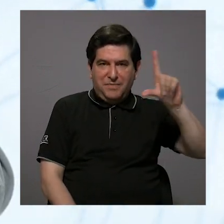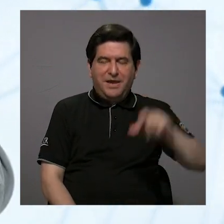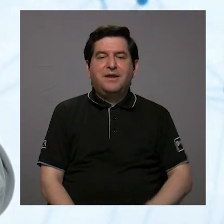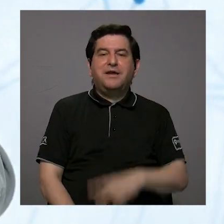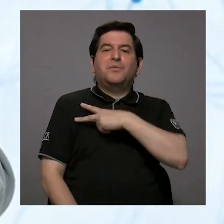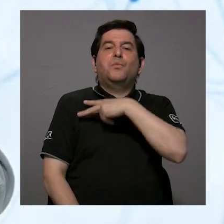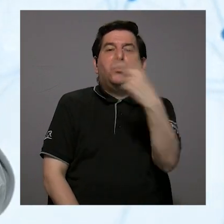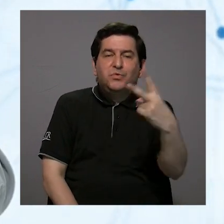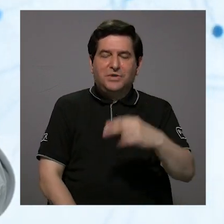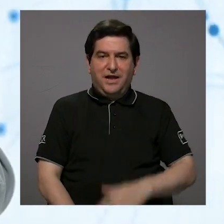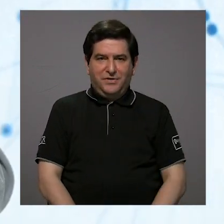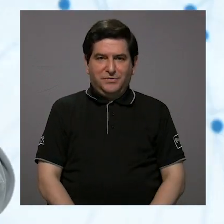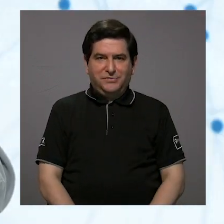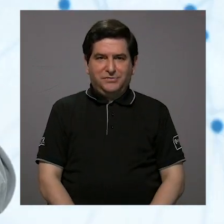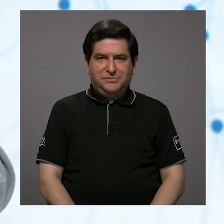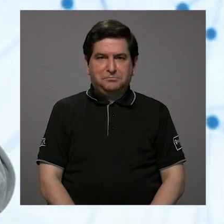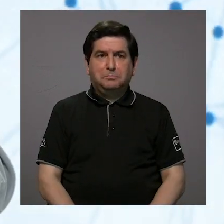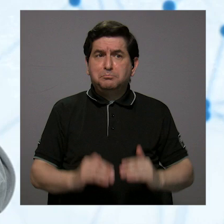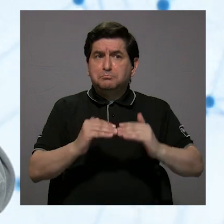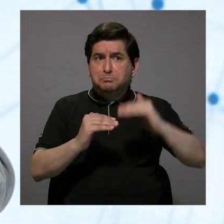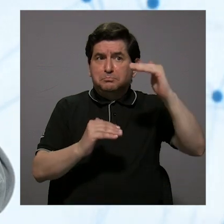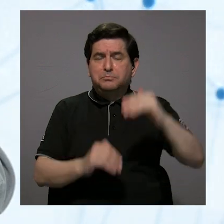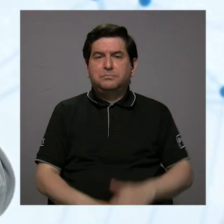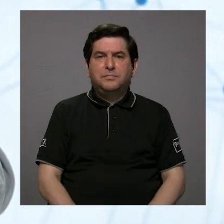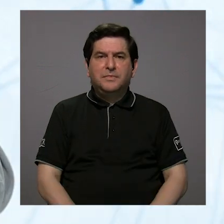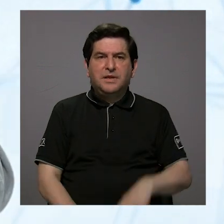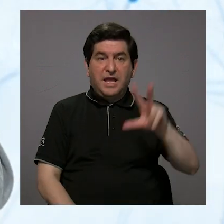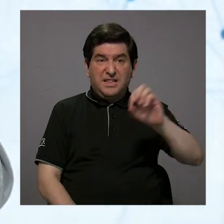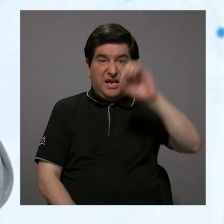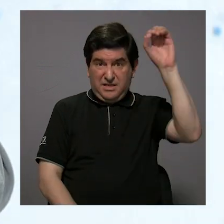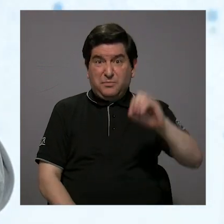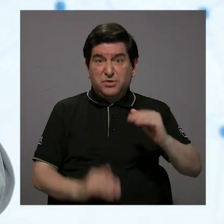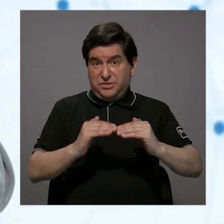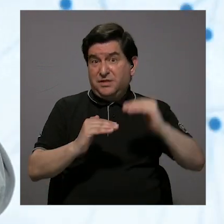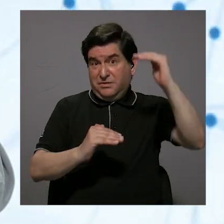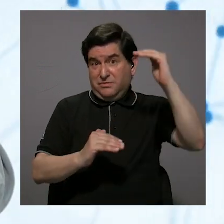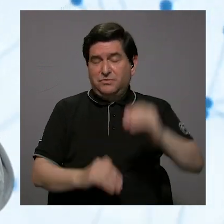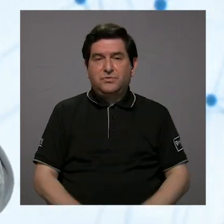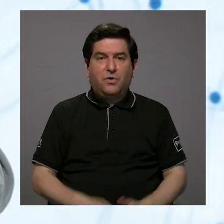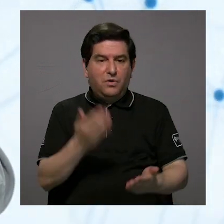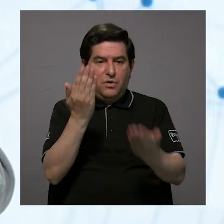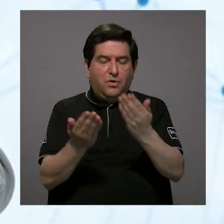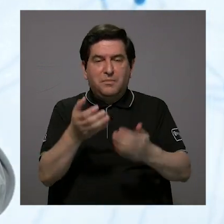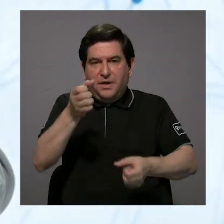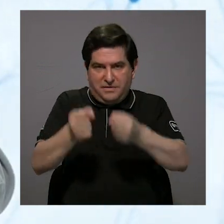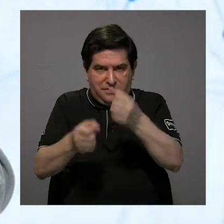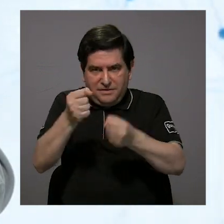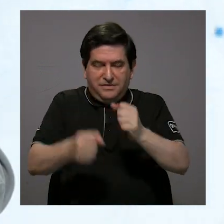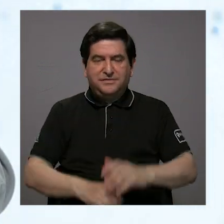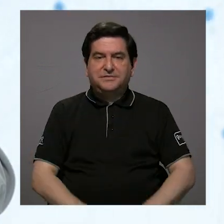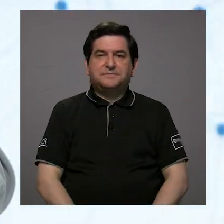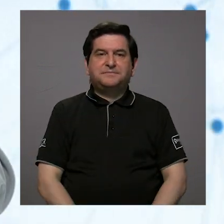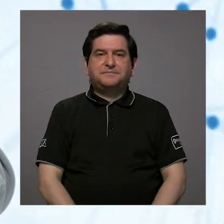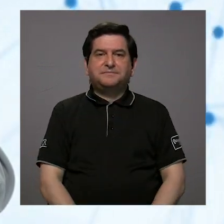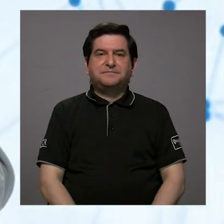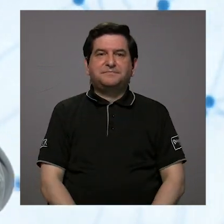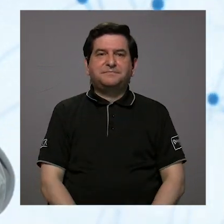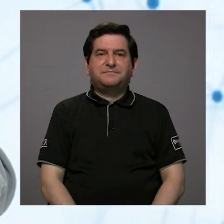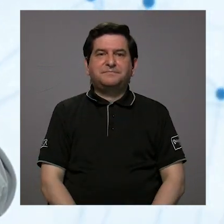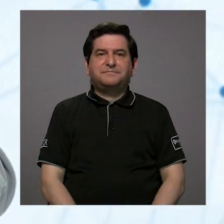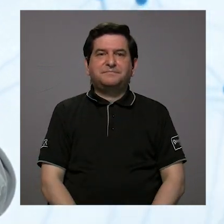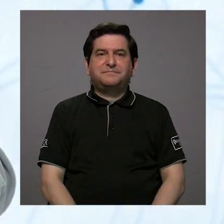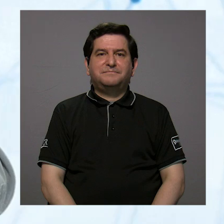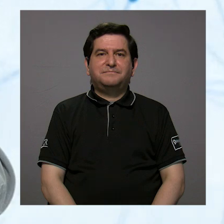mililitros voluntariamente. Tomaron un poco más, bueno, 30% más que lo que tomaron con la leche.